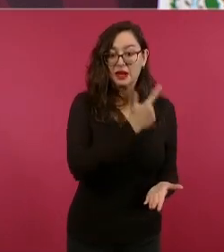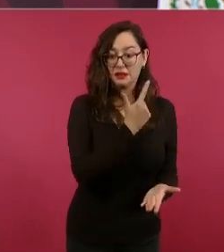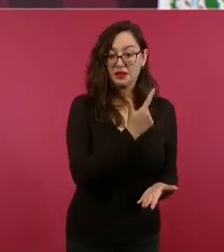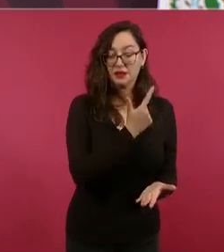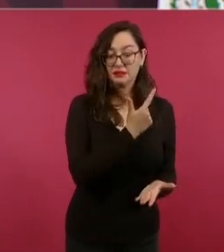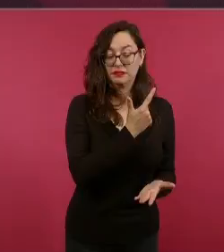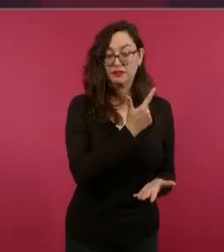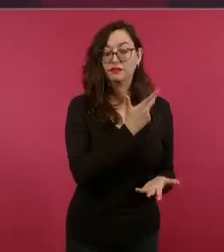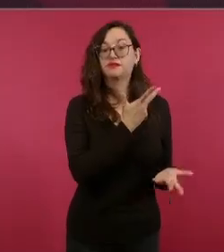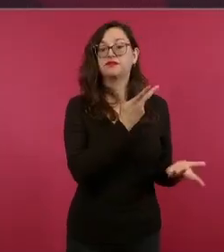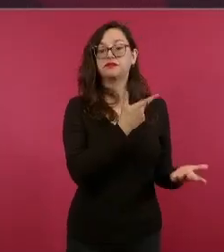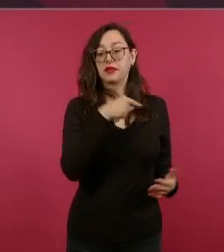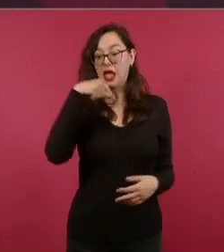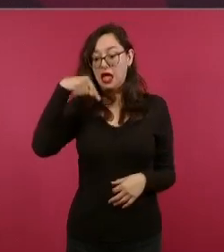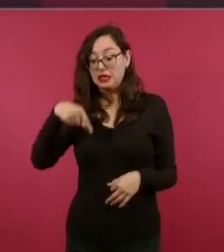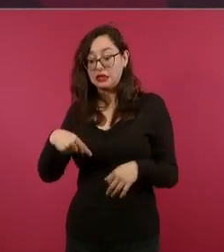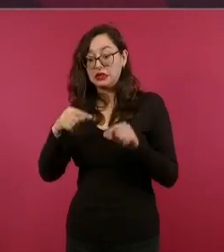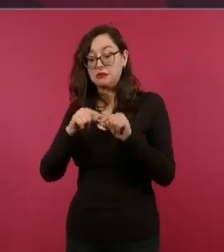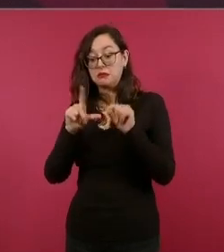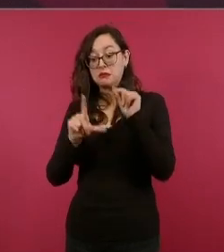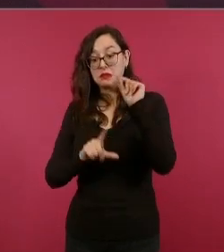Entonces, afortunadamente,